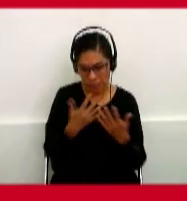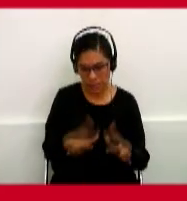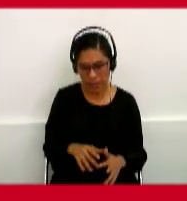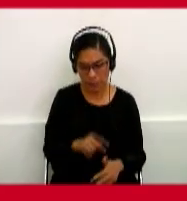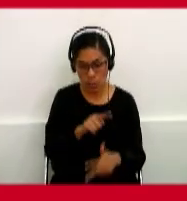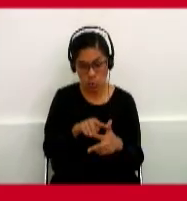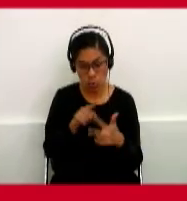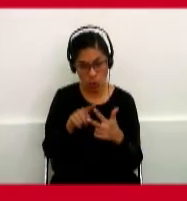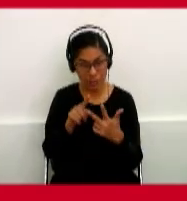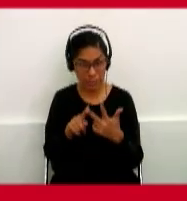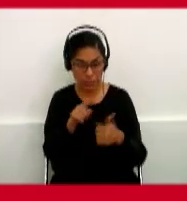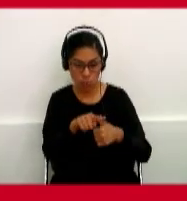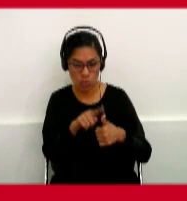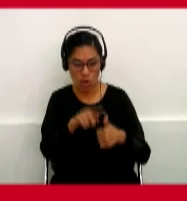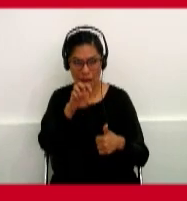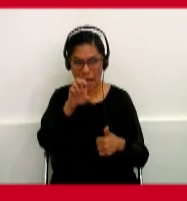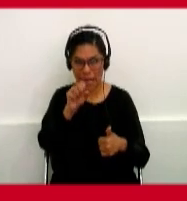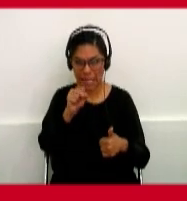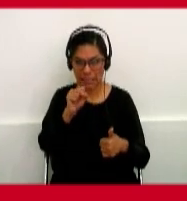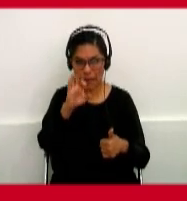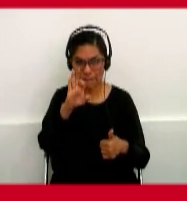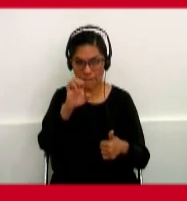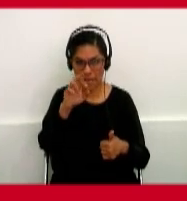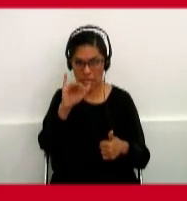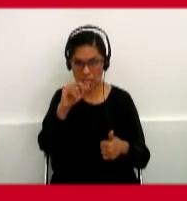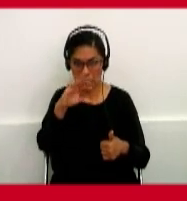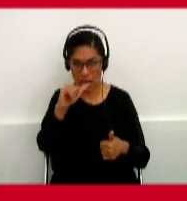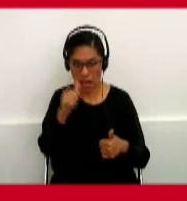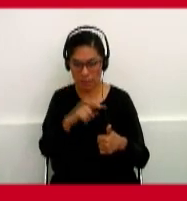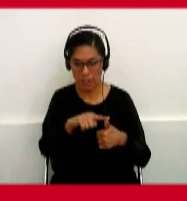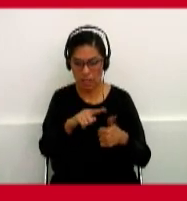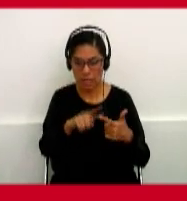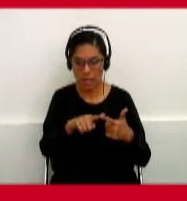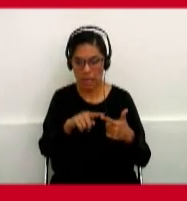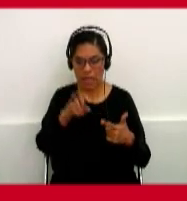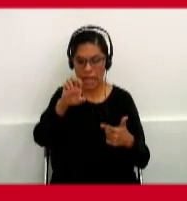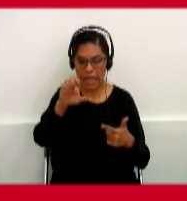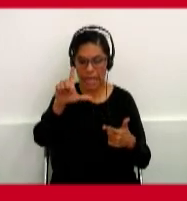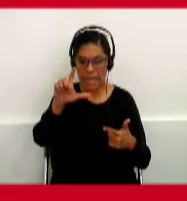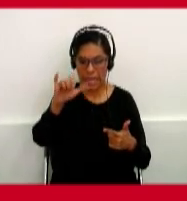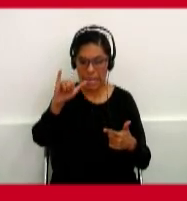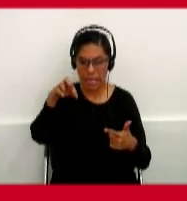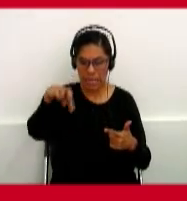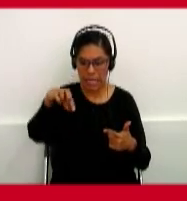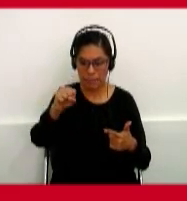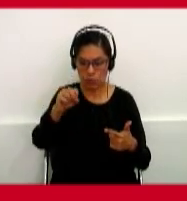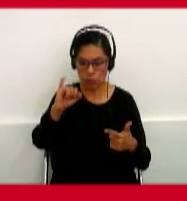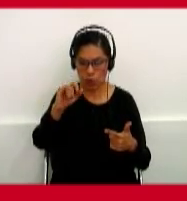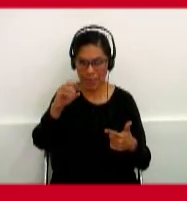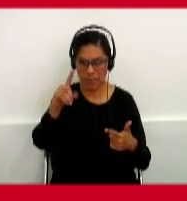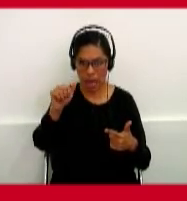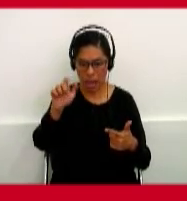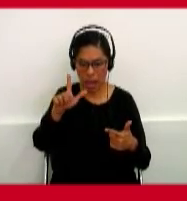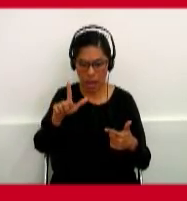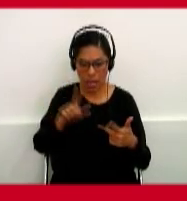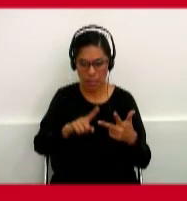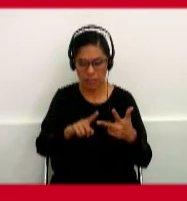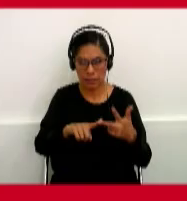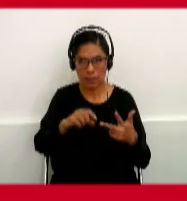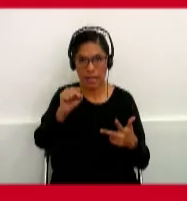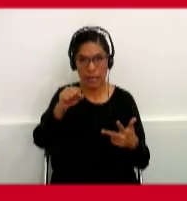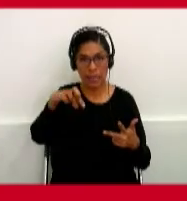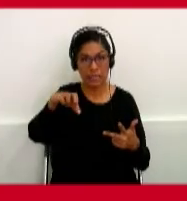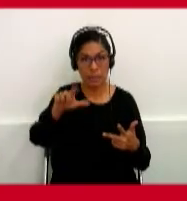la esférica, la elipsoidal y la splane, como pueden ver en la imagen. Acá de las 3, la que tiene mayor